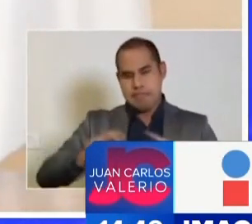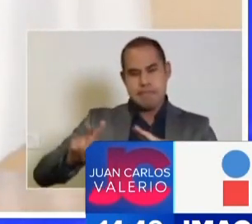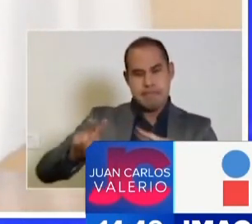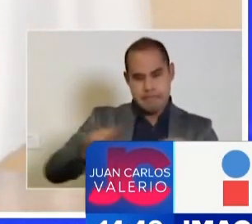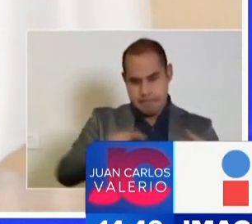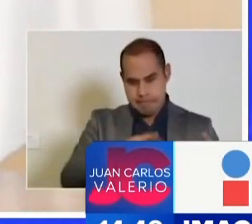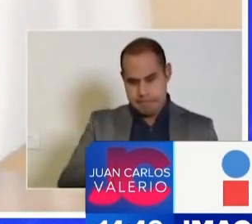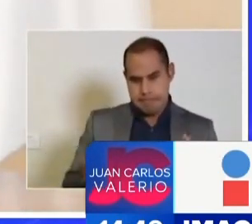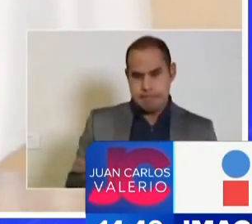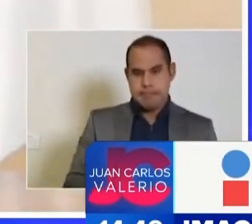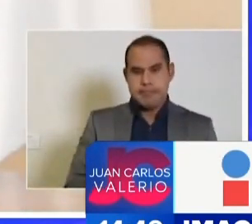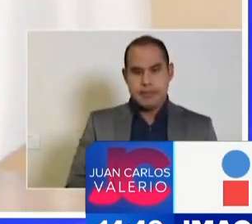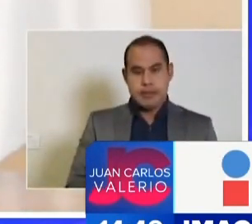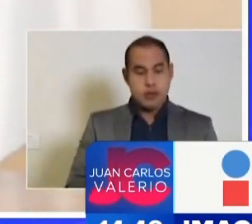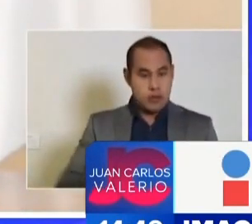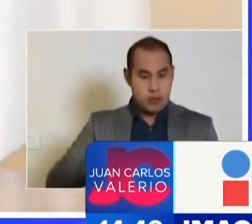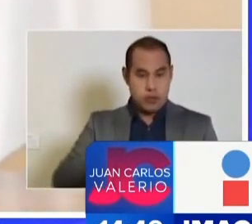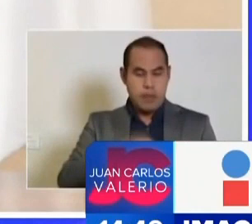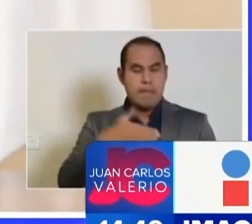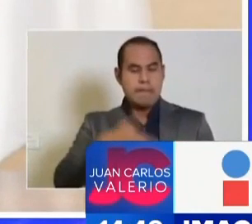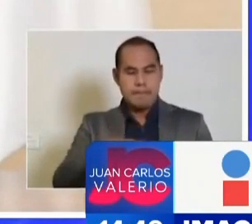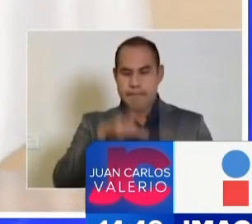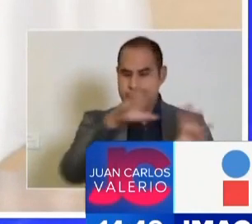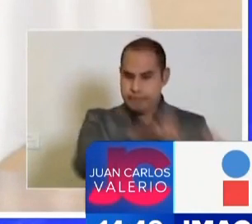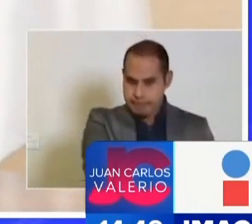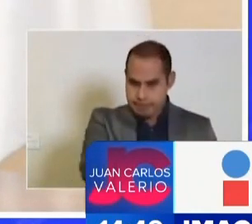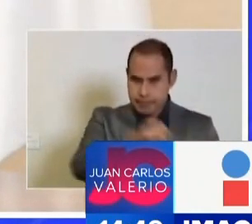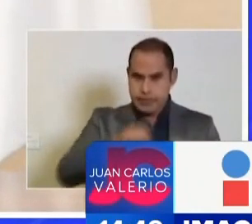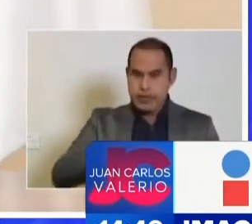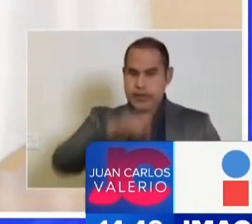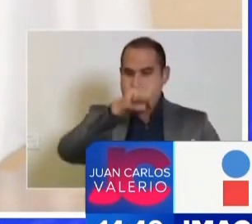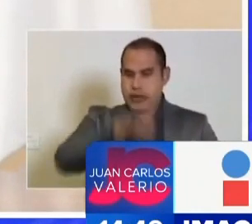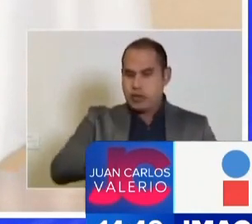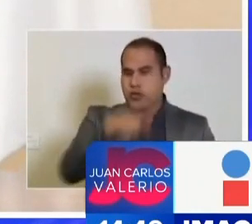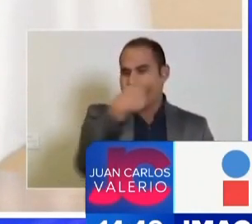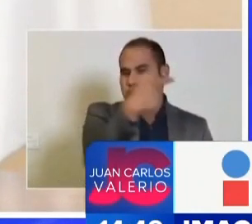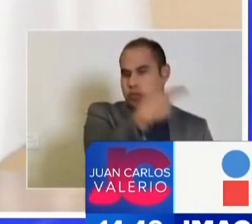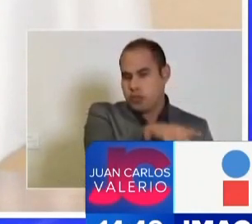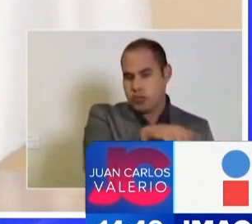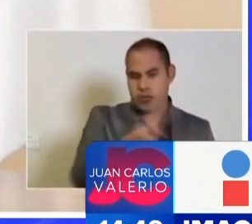Vamos a detenerlo y a desmantelar toda su banda.